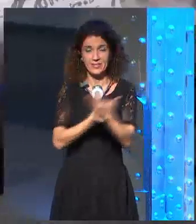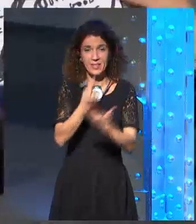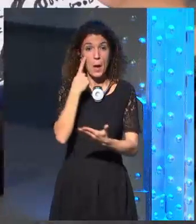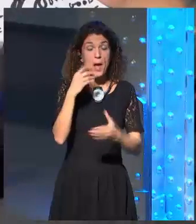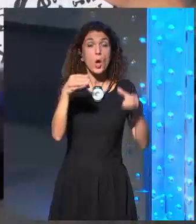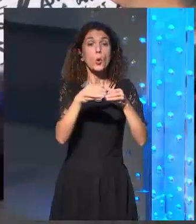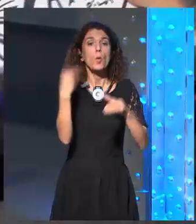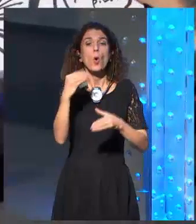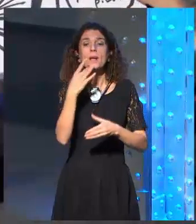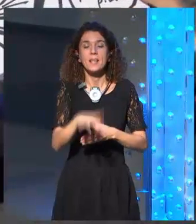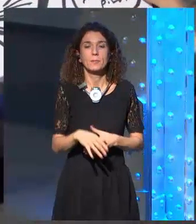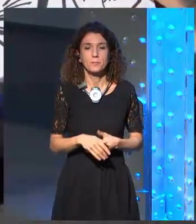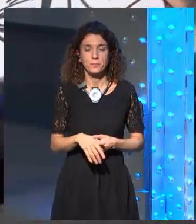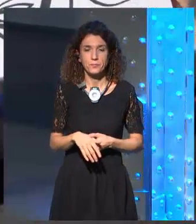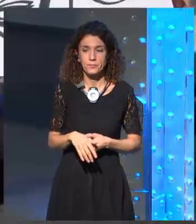siguiente marciano. ¿Quién es?